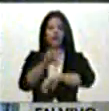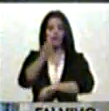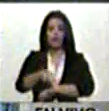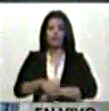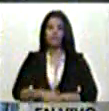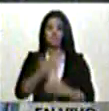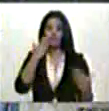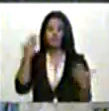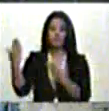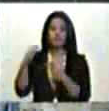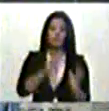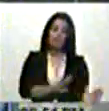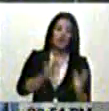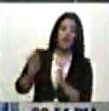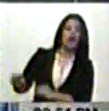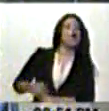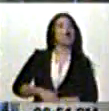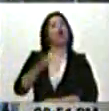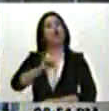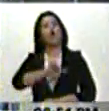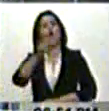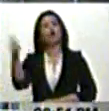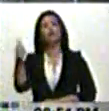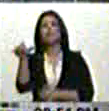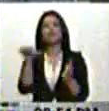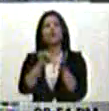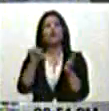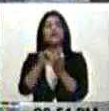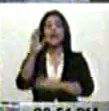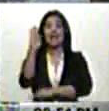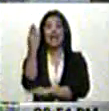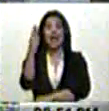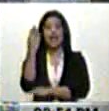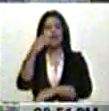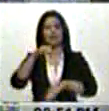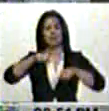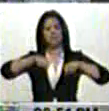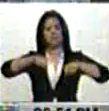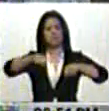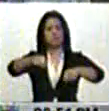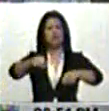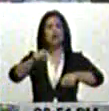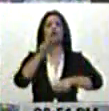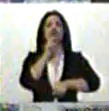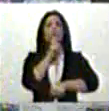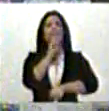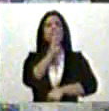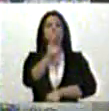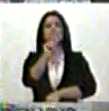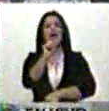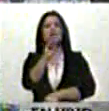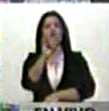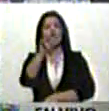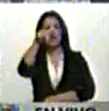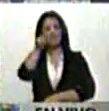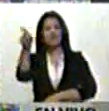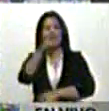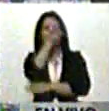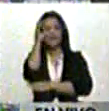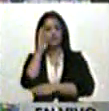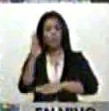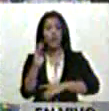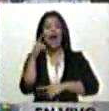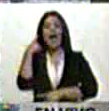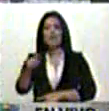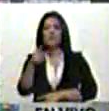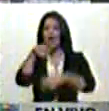ubicado en el centro comercial Babilón del estado Lara, se encontró presunto acaparamiento de grandes cantidades de